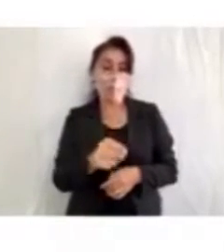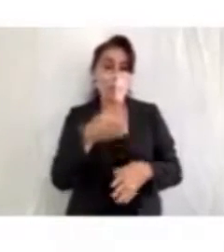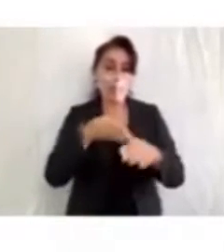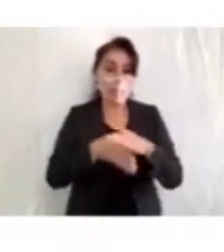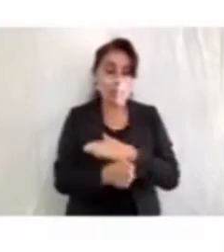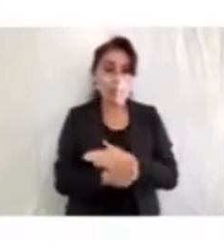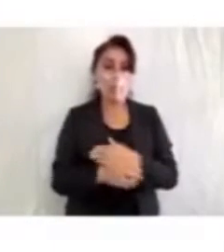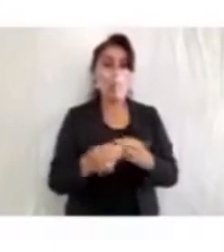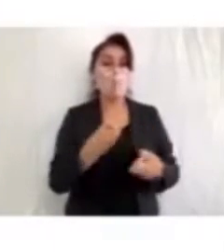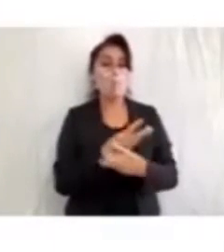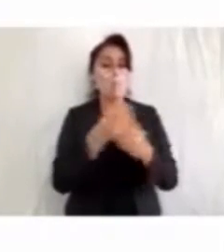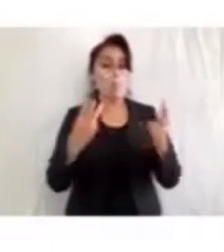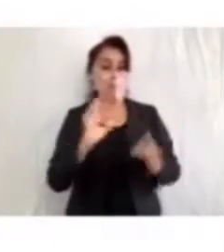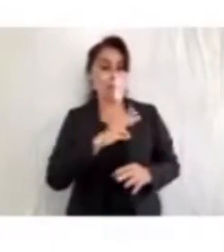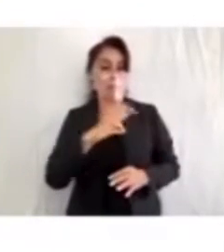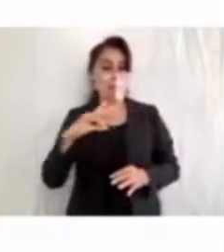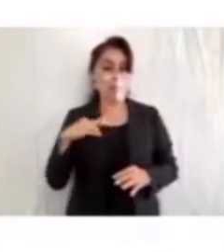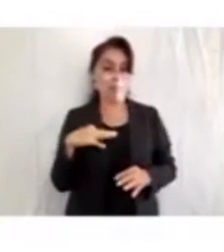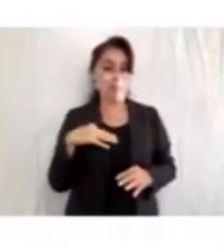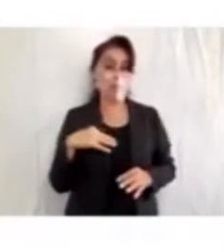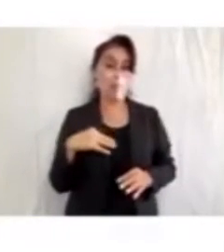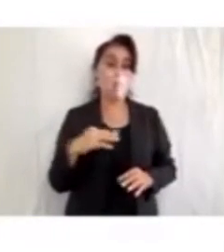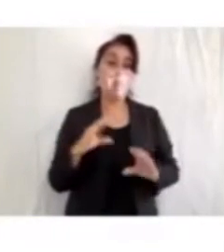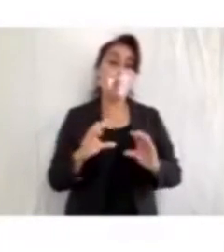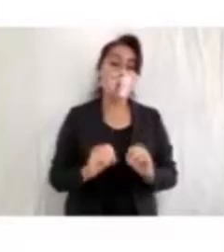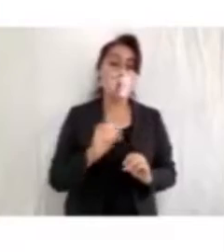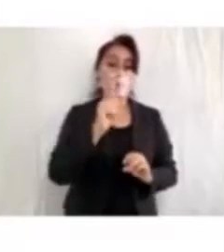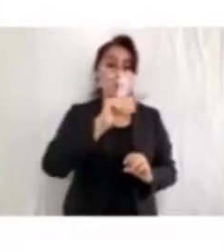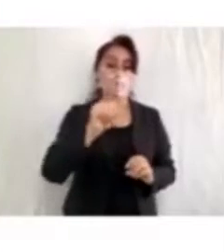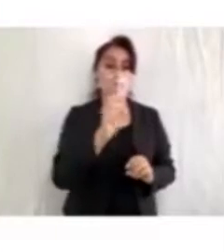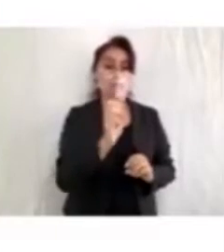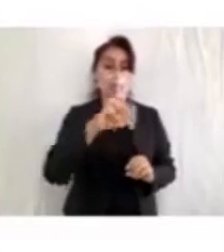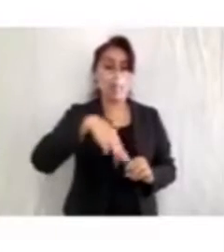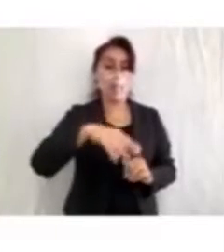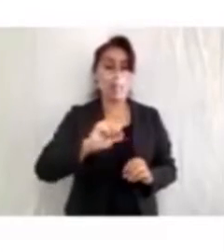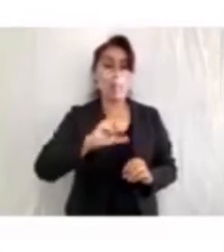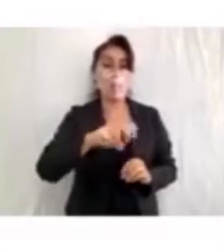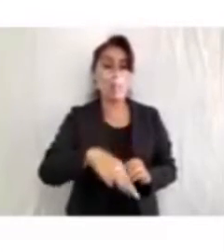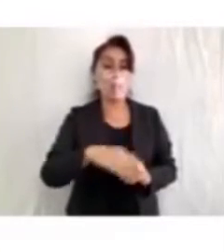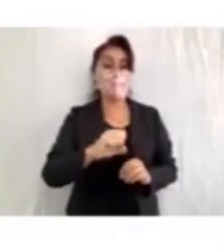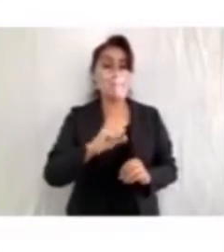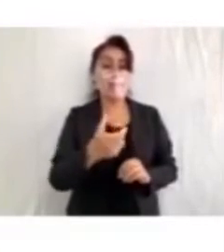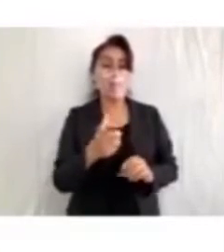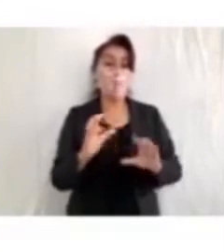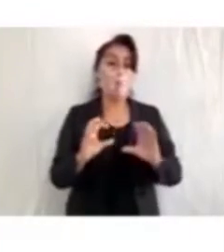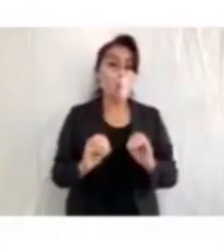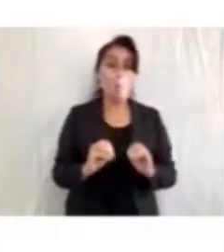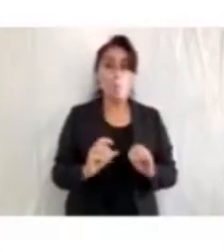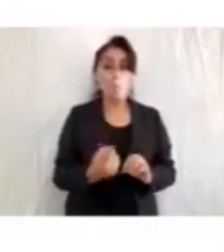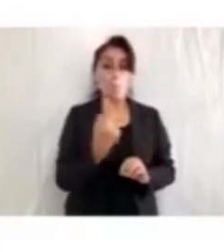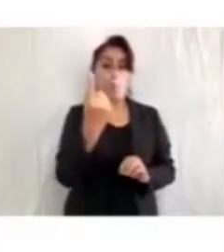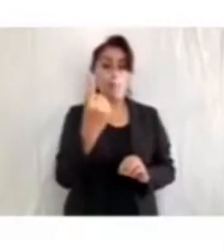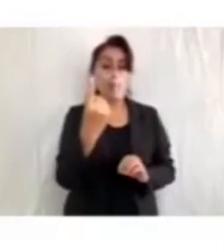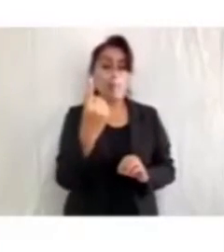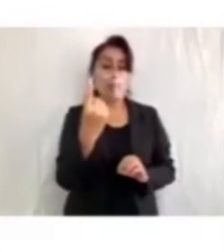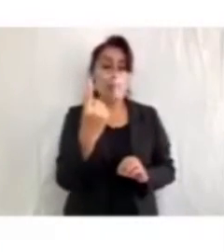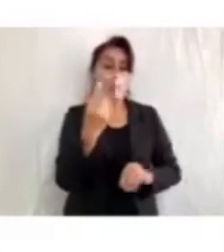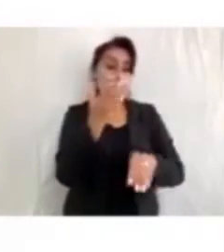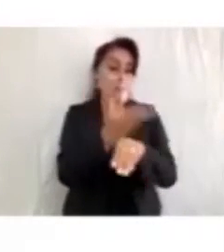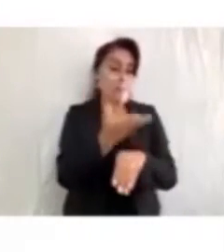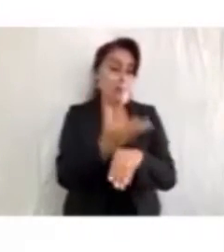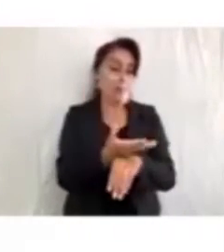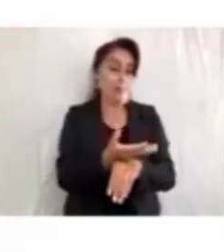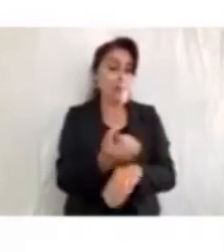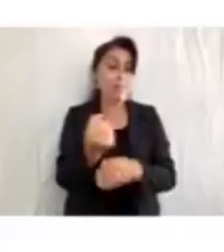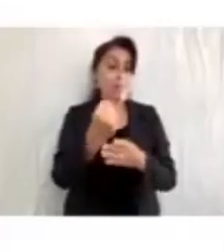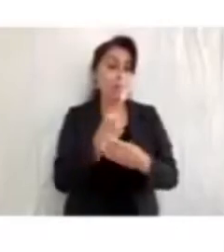través de la página del Ministerio o del CERNAMED, o también una forma silenciosa de pedir ayuda es el